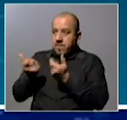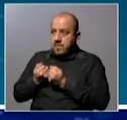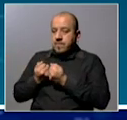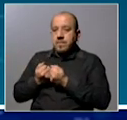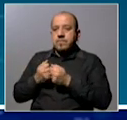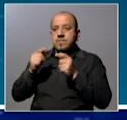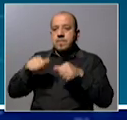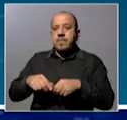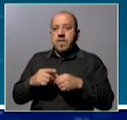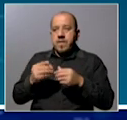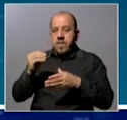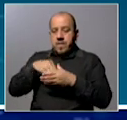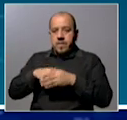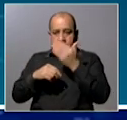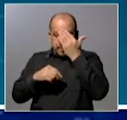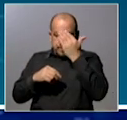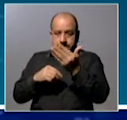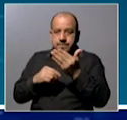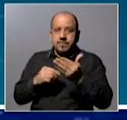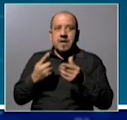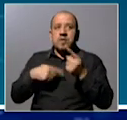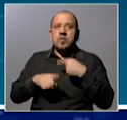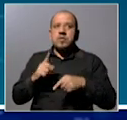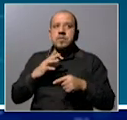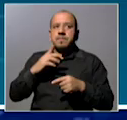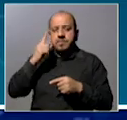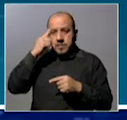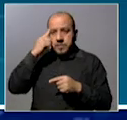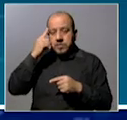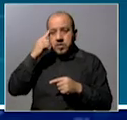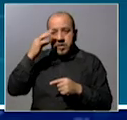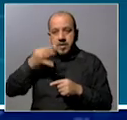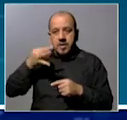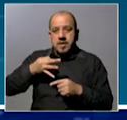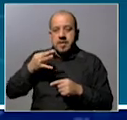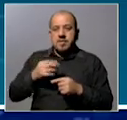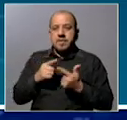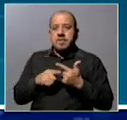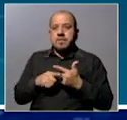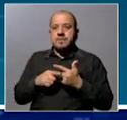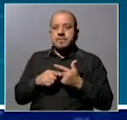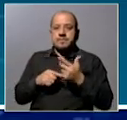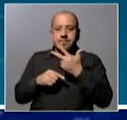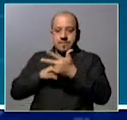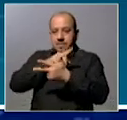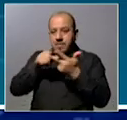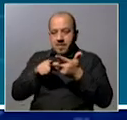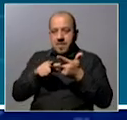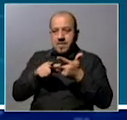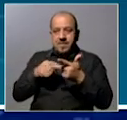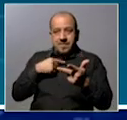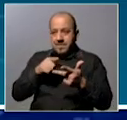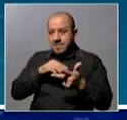del propio partido, ¿no? Entonces lleva a pensar que bueno, que en realidad ninguno de los tres se va a bajar y